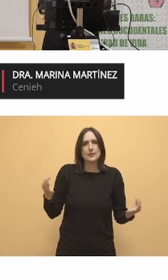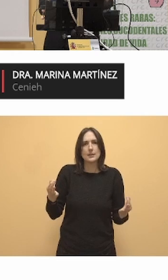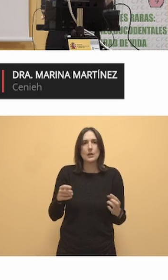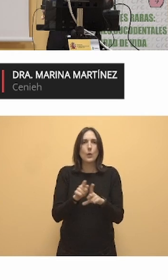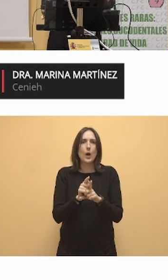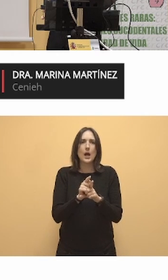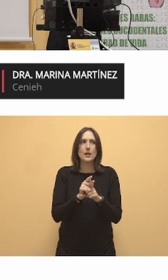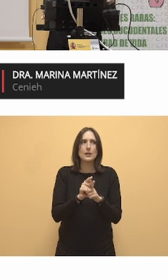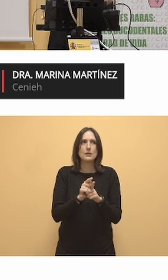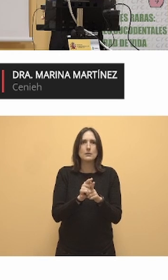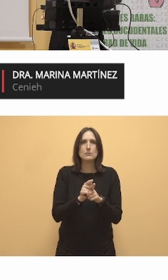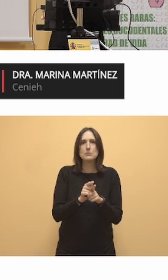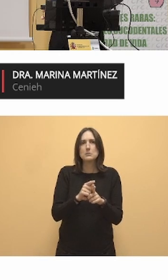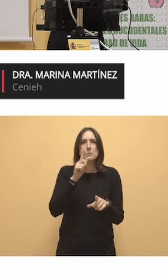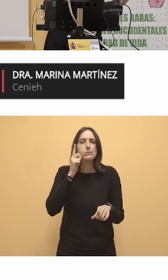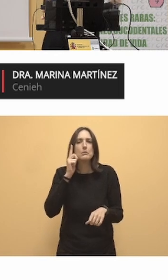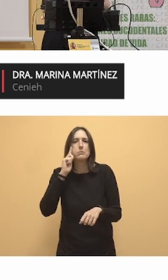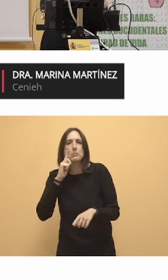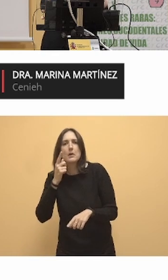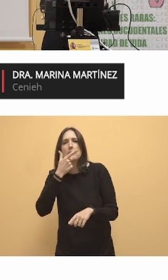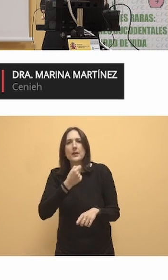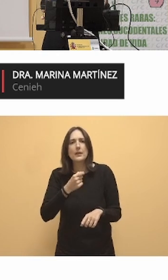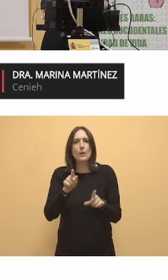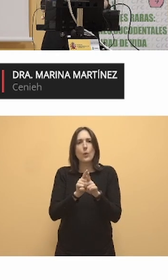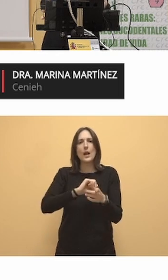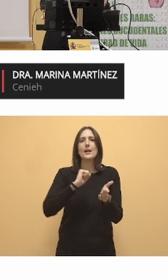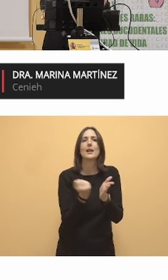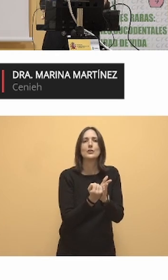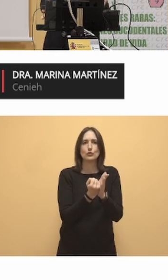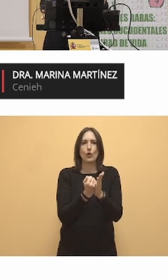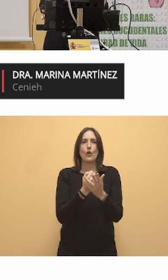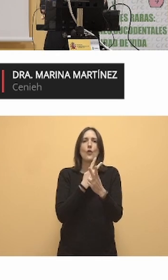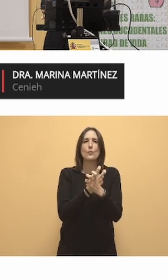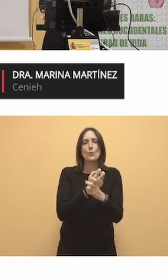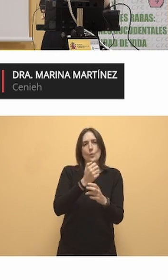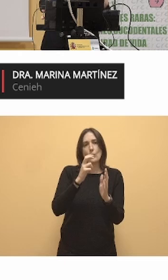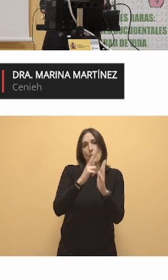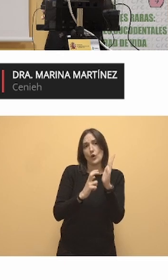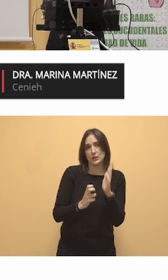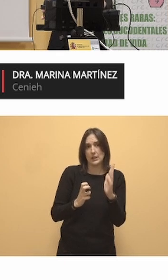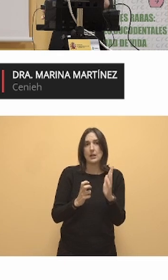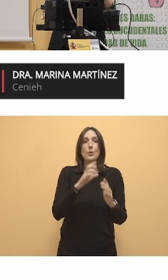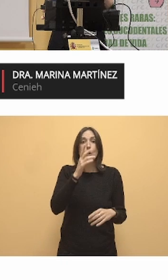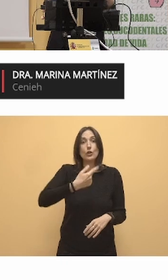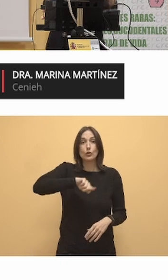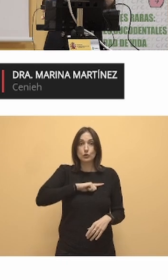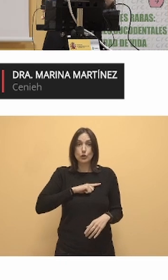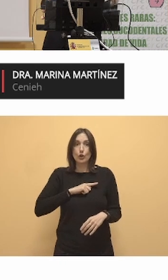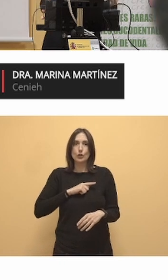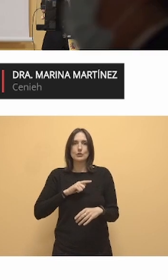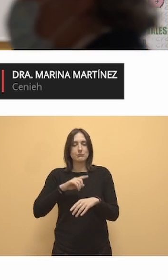los restos que más abundan y los que mejor se conservan en el registro fósil. Eso hace que para nosotros los paleoantropólogos pues sean